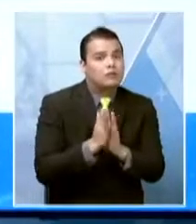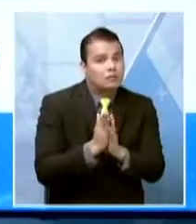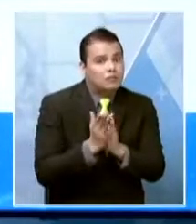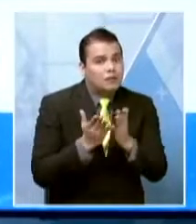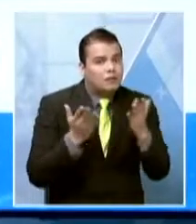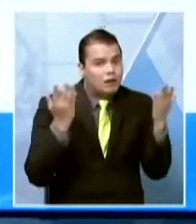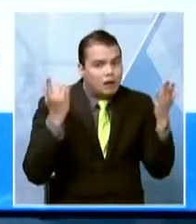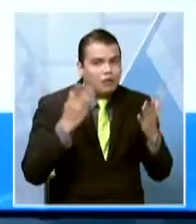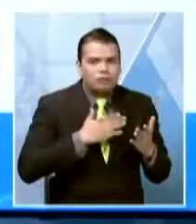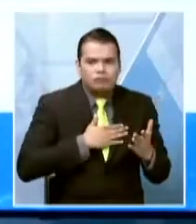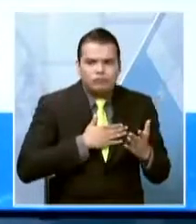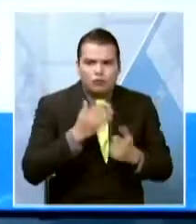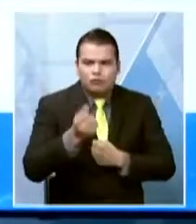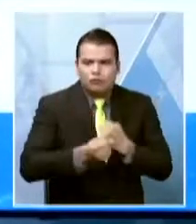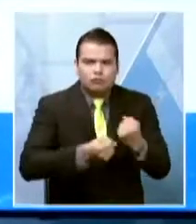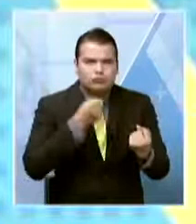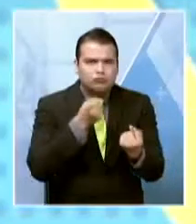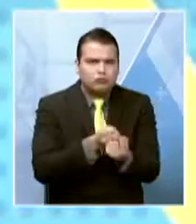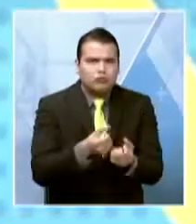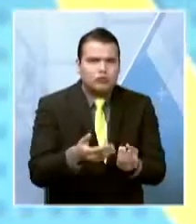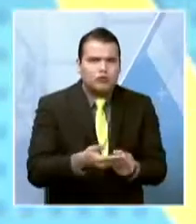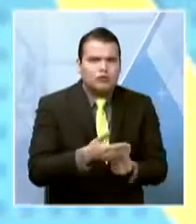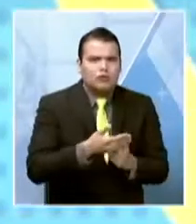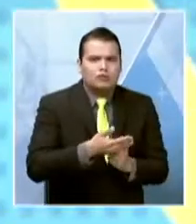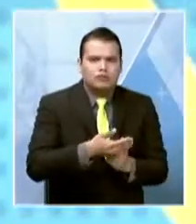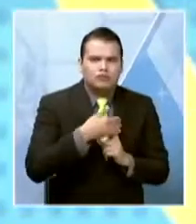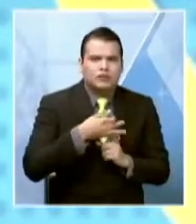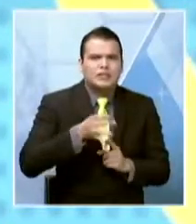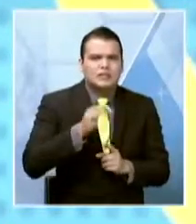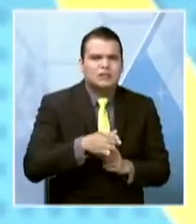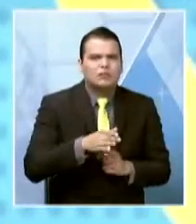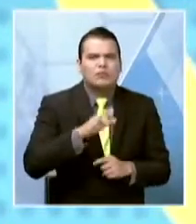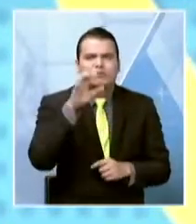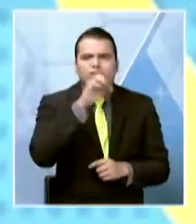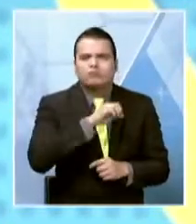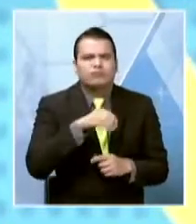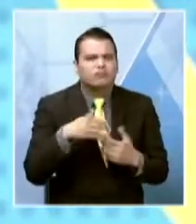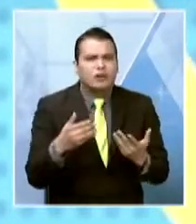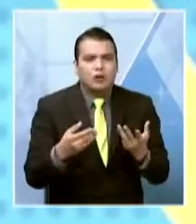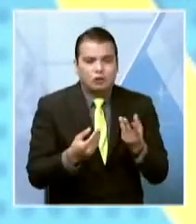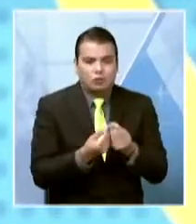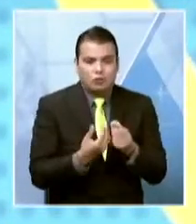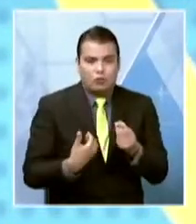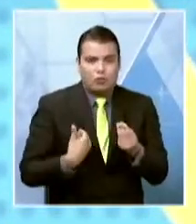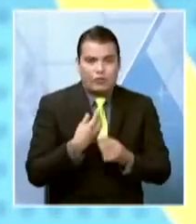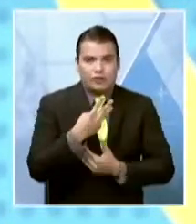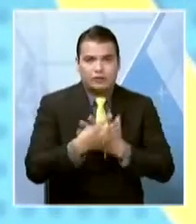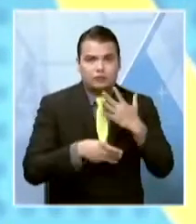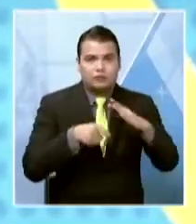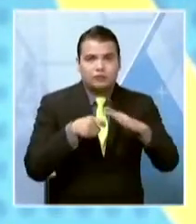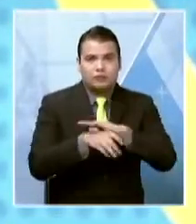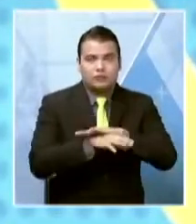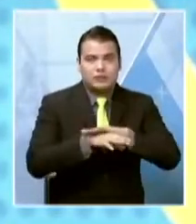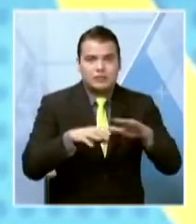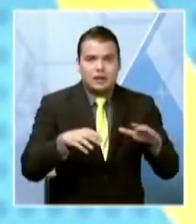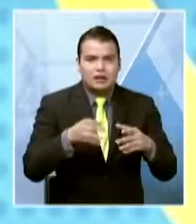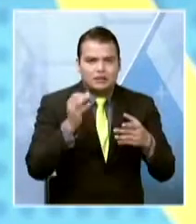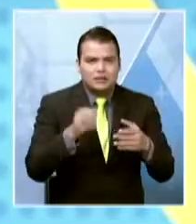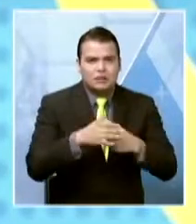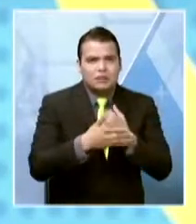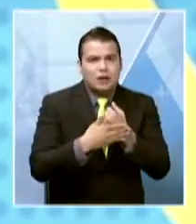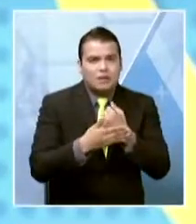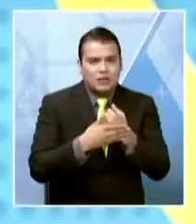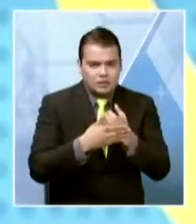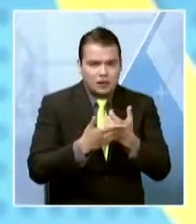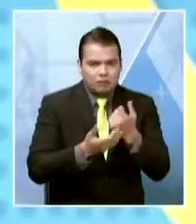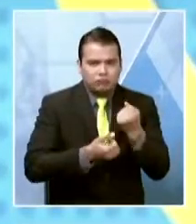lo ocurrido con los jóvenes en Samaniego. Mientras tanto, se conoció que hay capturadas dos personas que estaban armadas cerca al